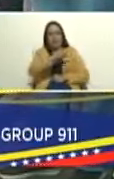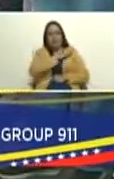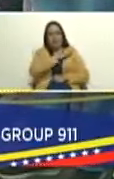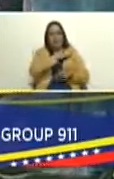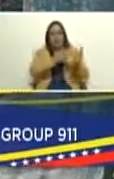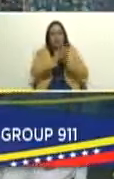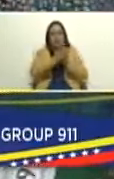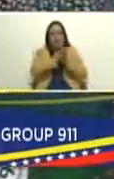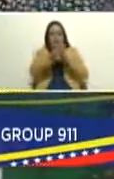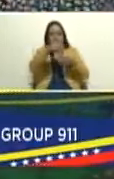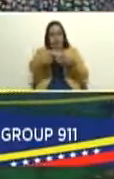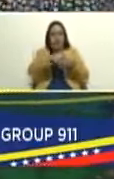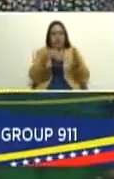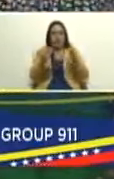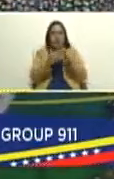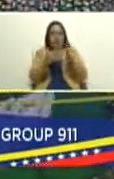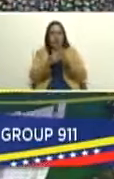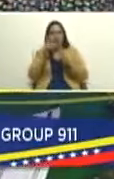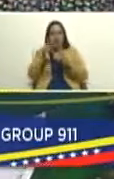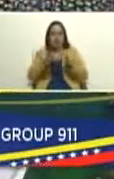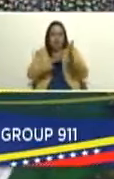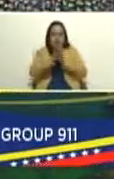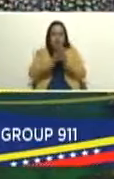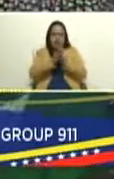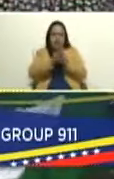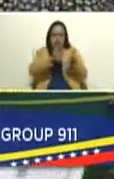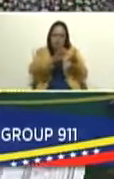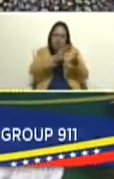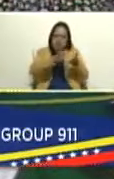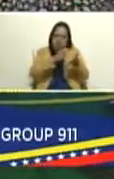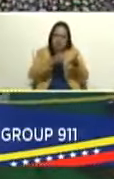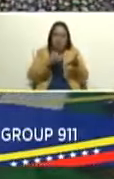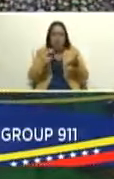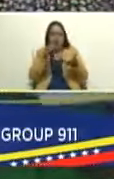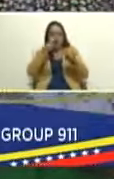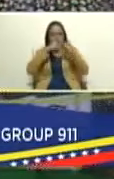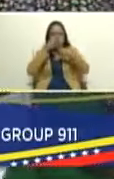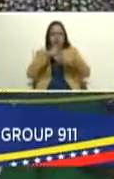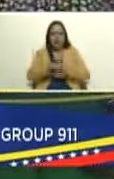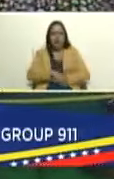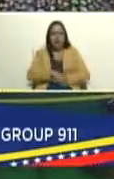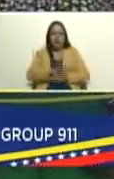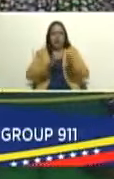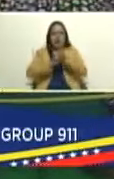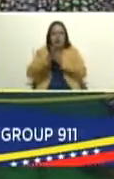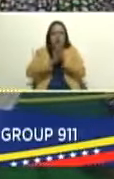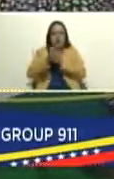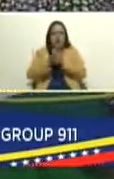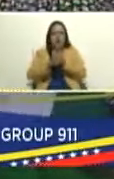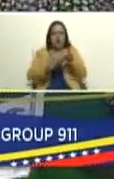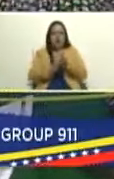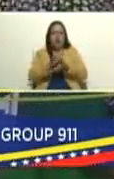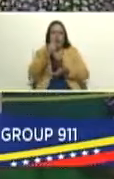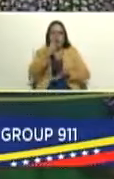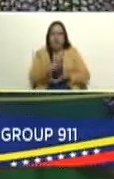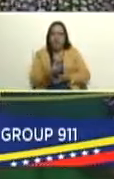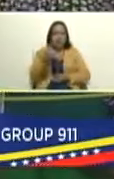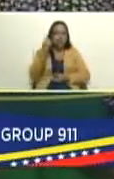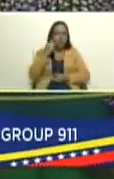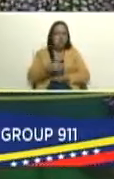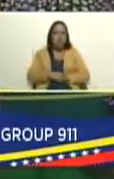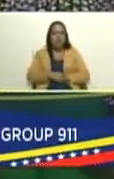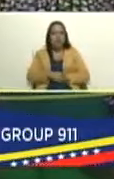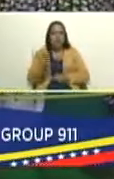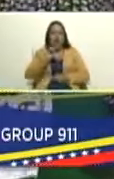desde su casa, emprendimientos textiles, emprendimientos de comida, emprendimientos de estética, emprendimientos